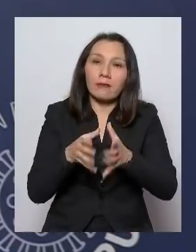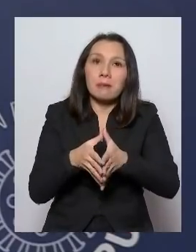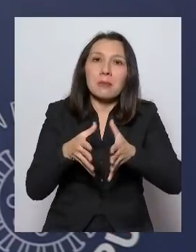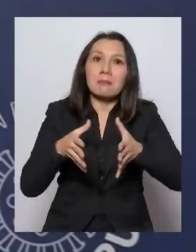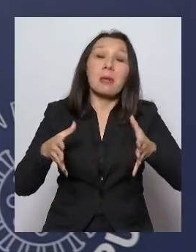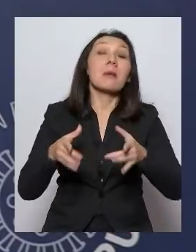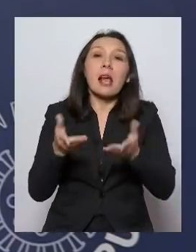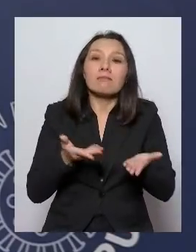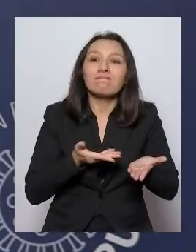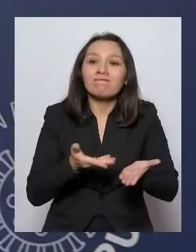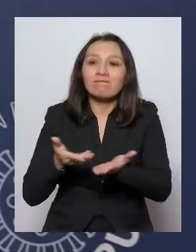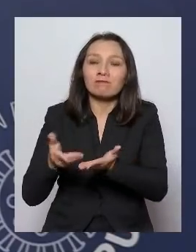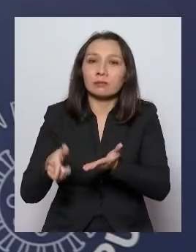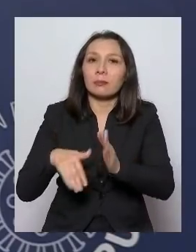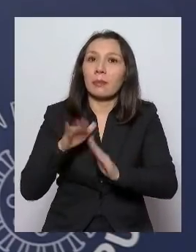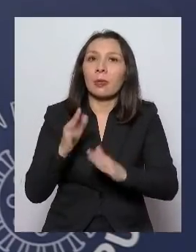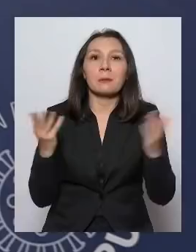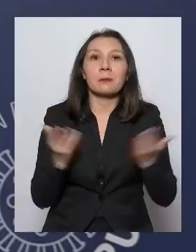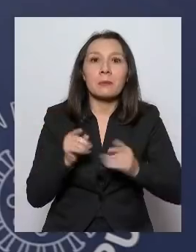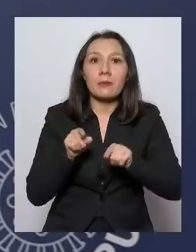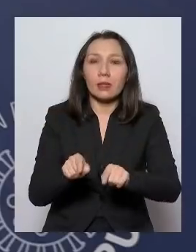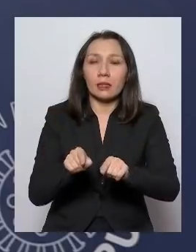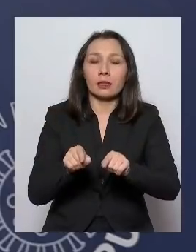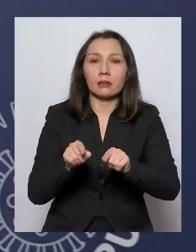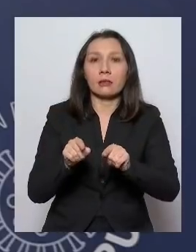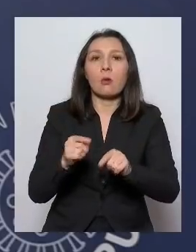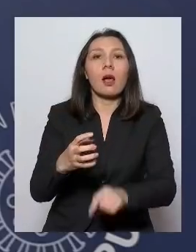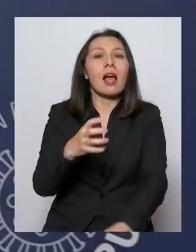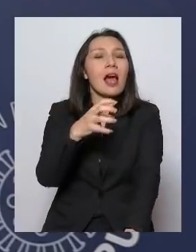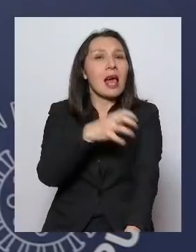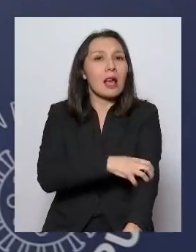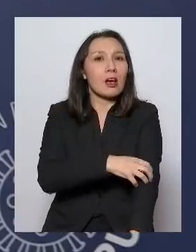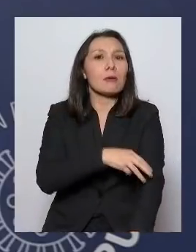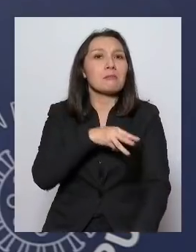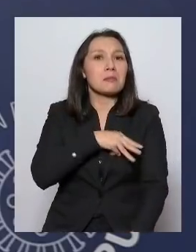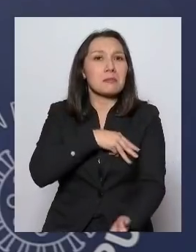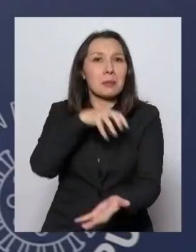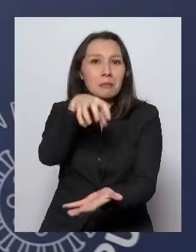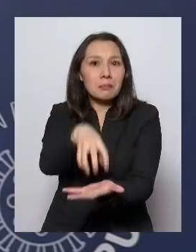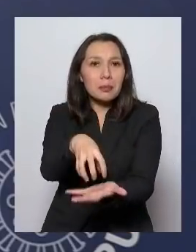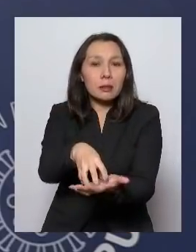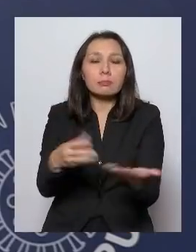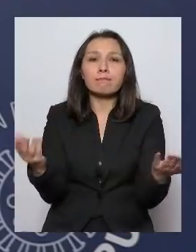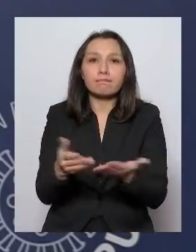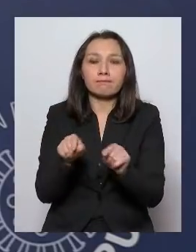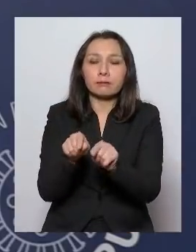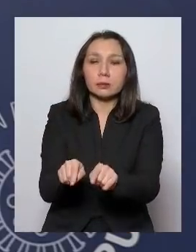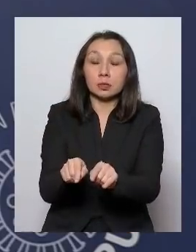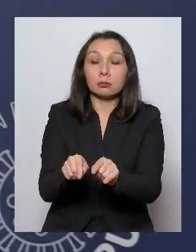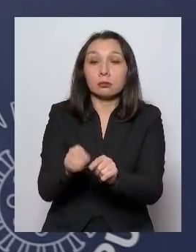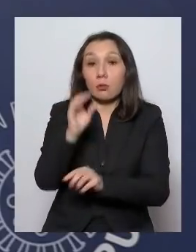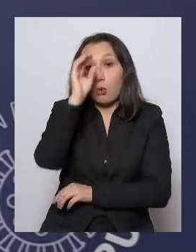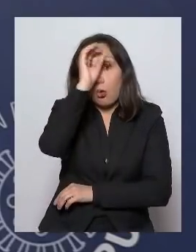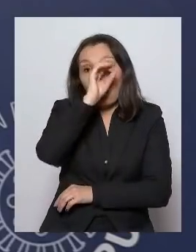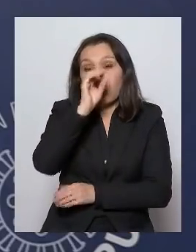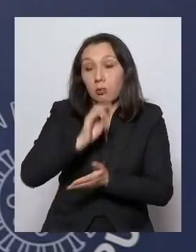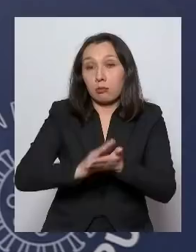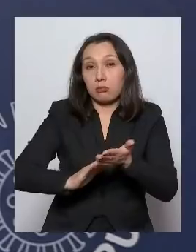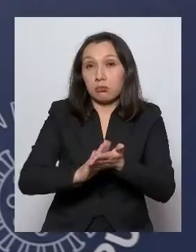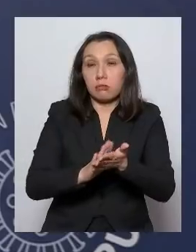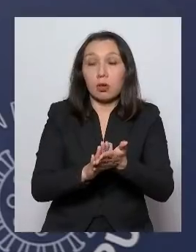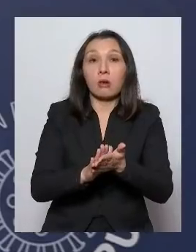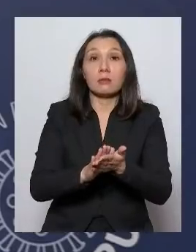aumentar esta capacidad, sobre todo en la región metropolitana, para que, en opinión, por ejemplo, de